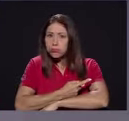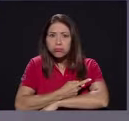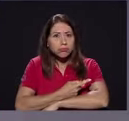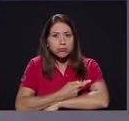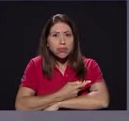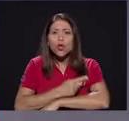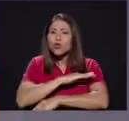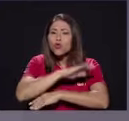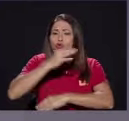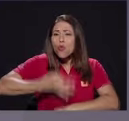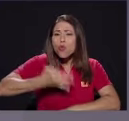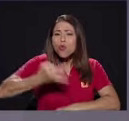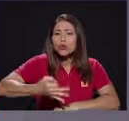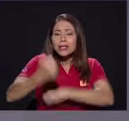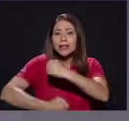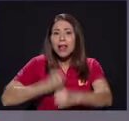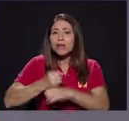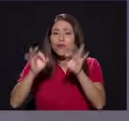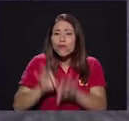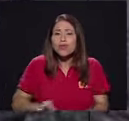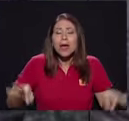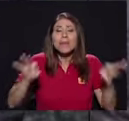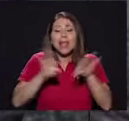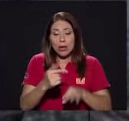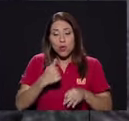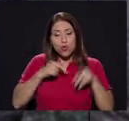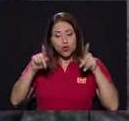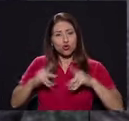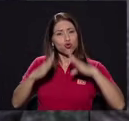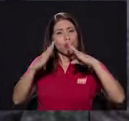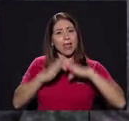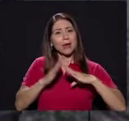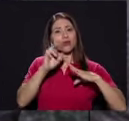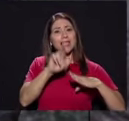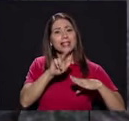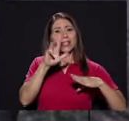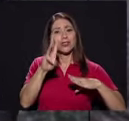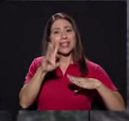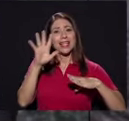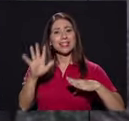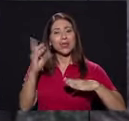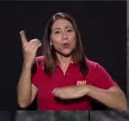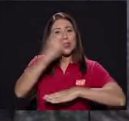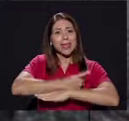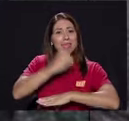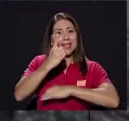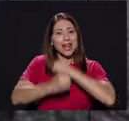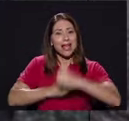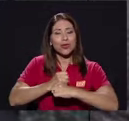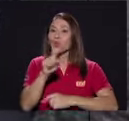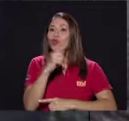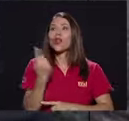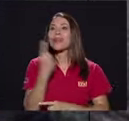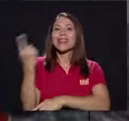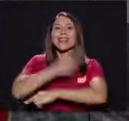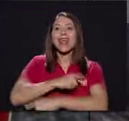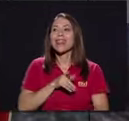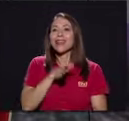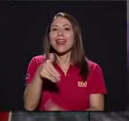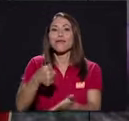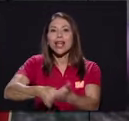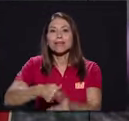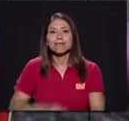año. Y eso es fundamental. Sé ciudadano los 365 días del año y no solo el día de una votación. Porque la gente elige a